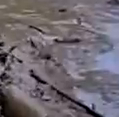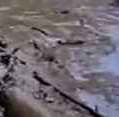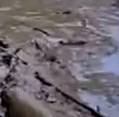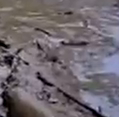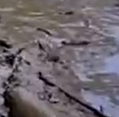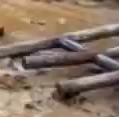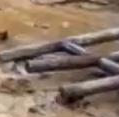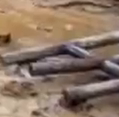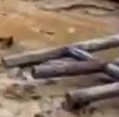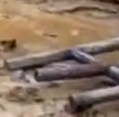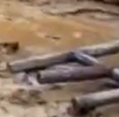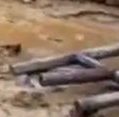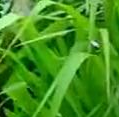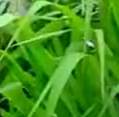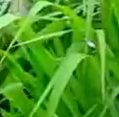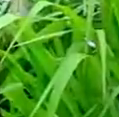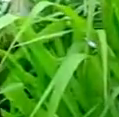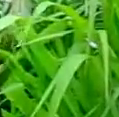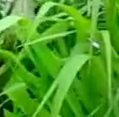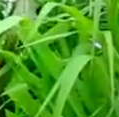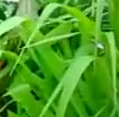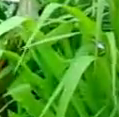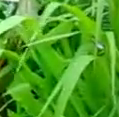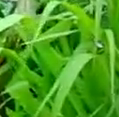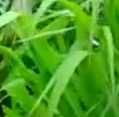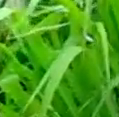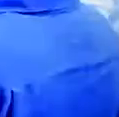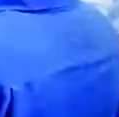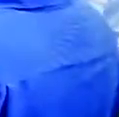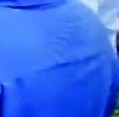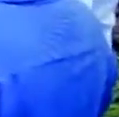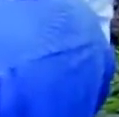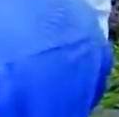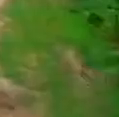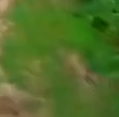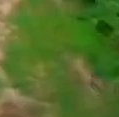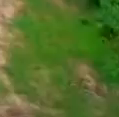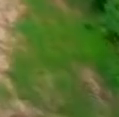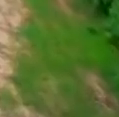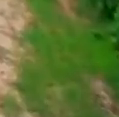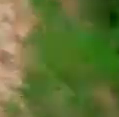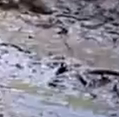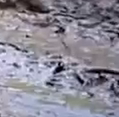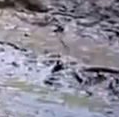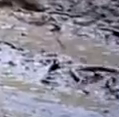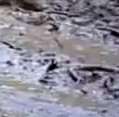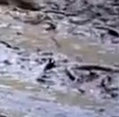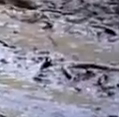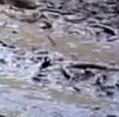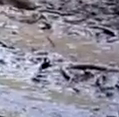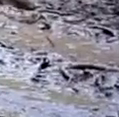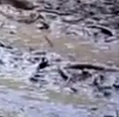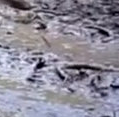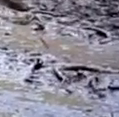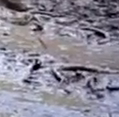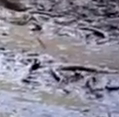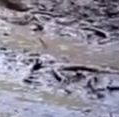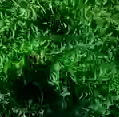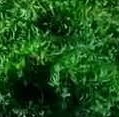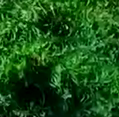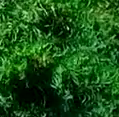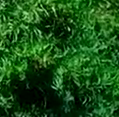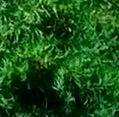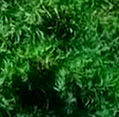Nuestra capacidad de respuesta se pone a prueba. Personal y máquinas están donde se las